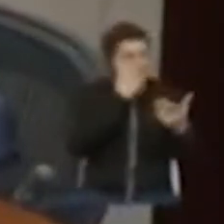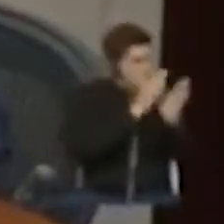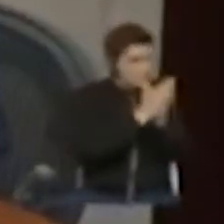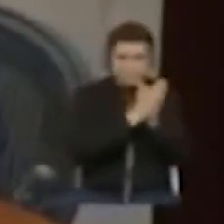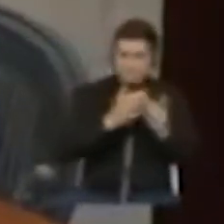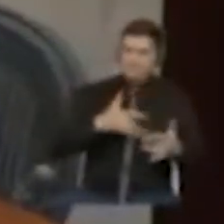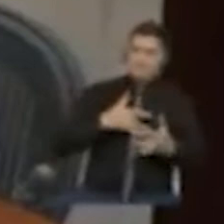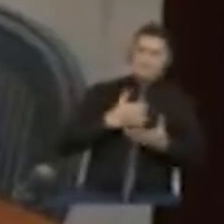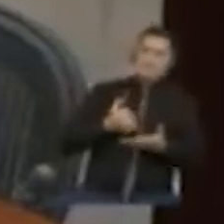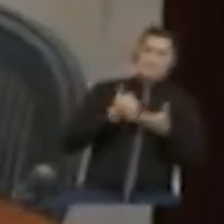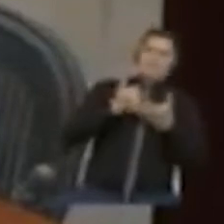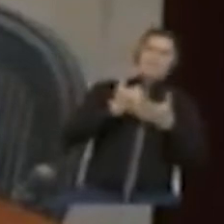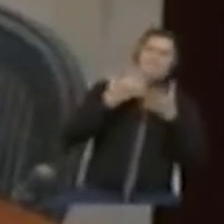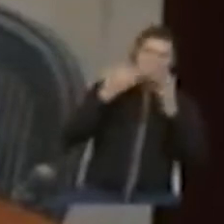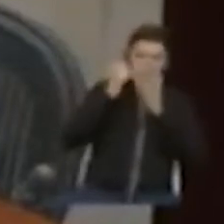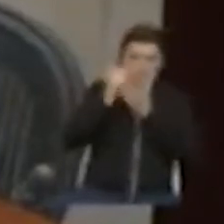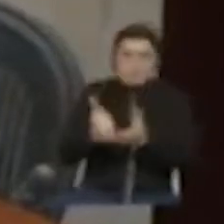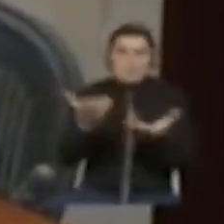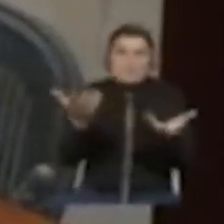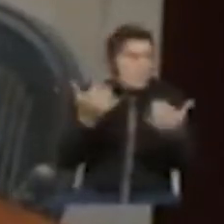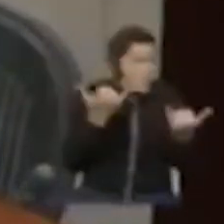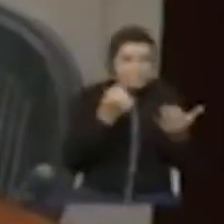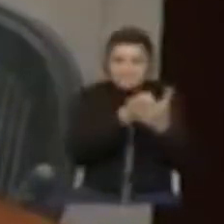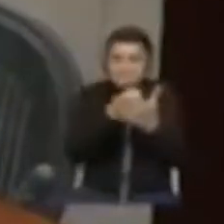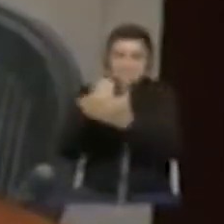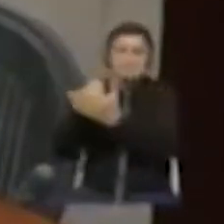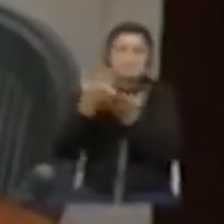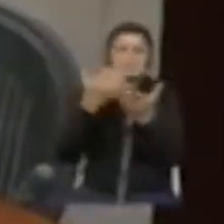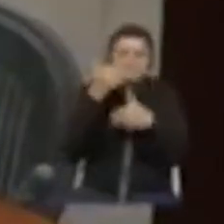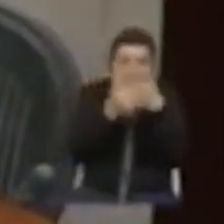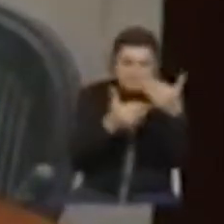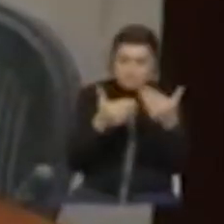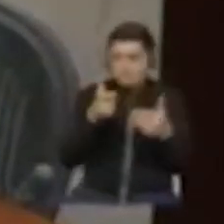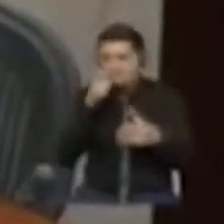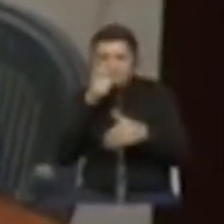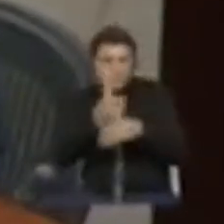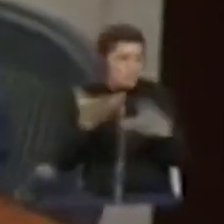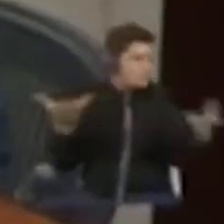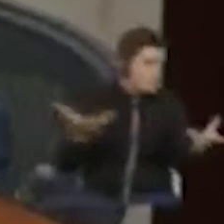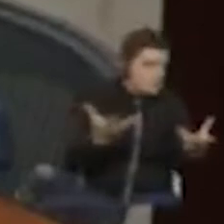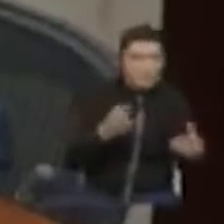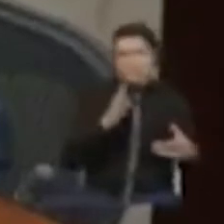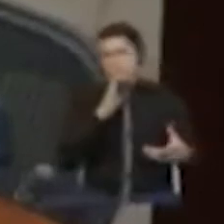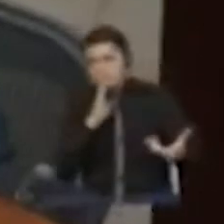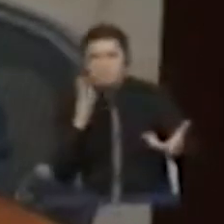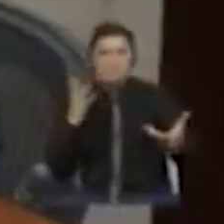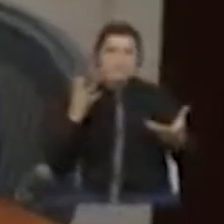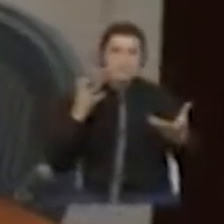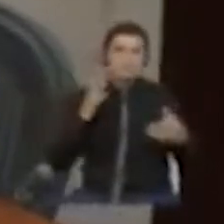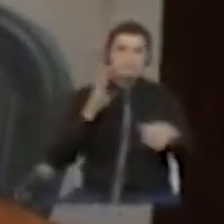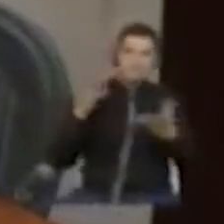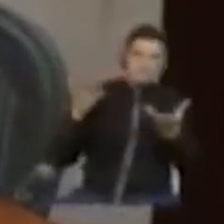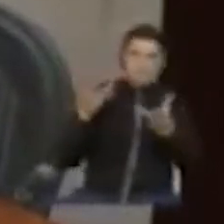mi llamado es hoy a que se busquen mecanismos para poder establecer dónde, quiénes y